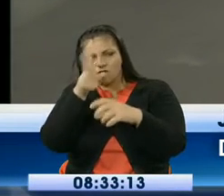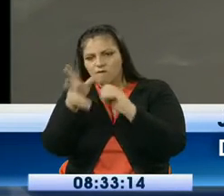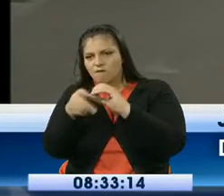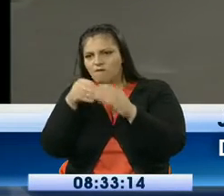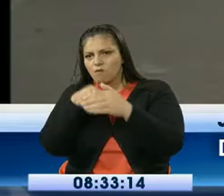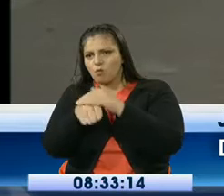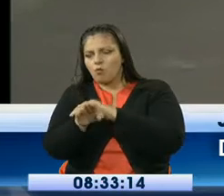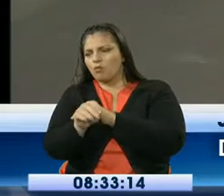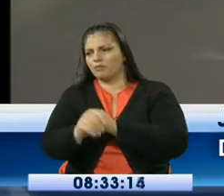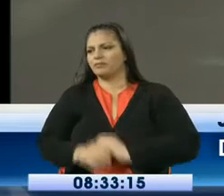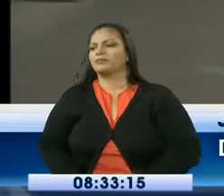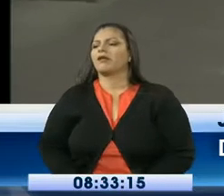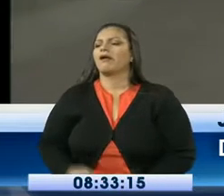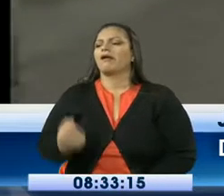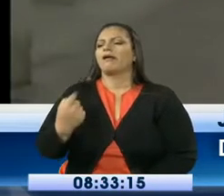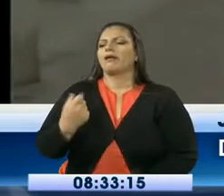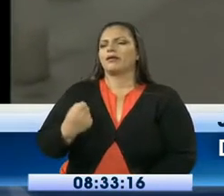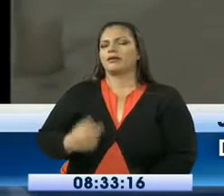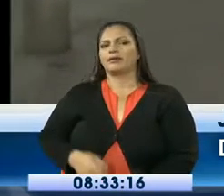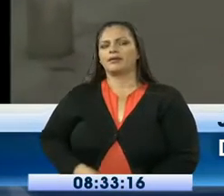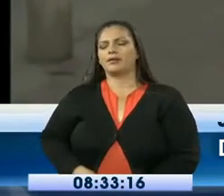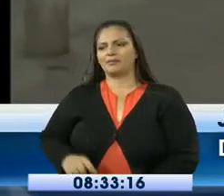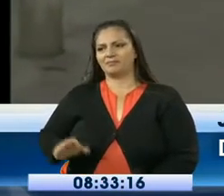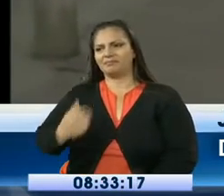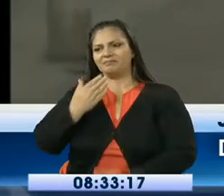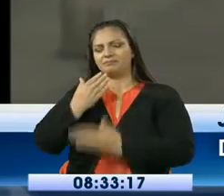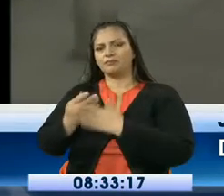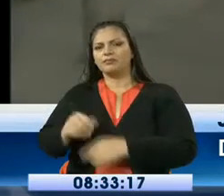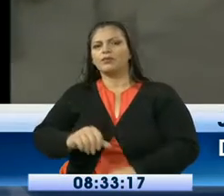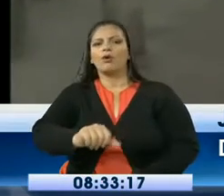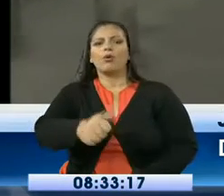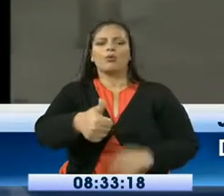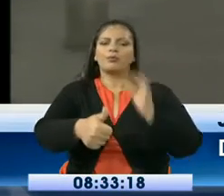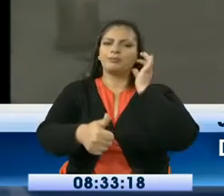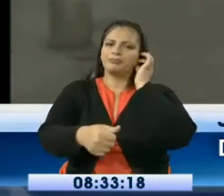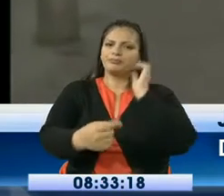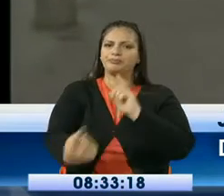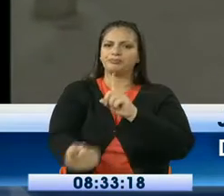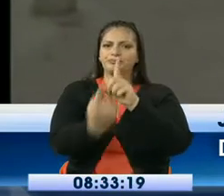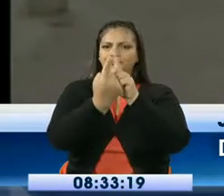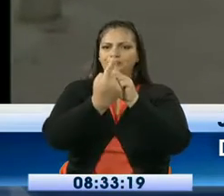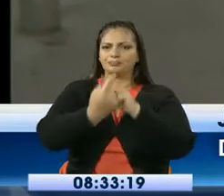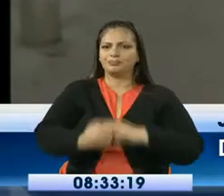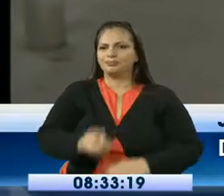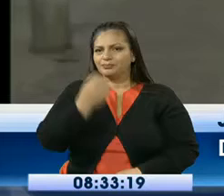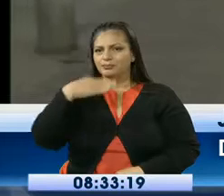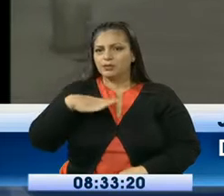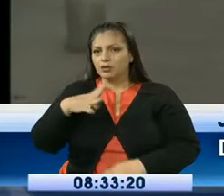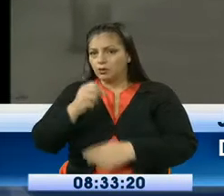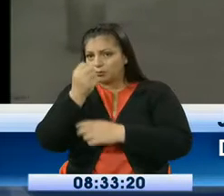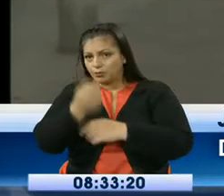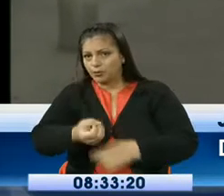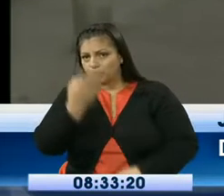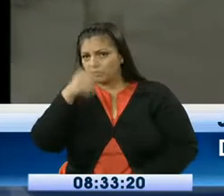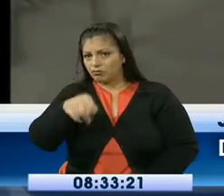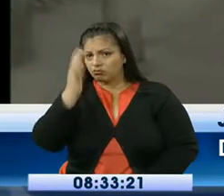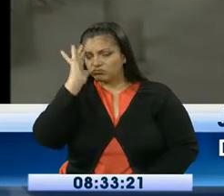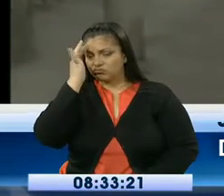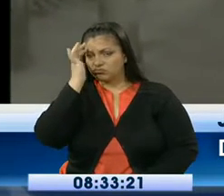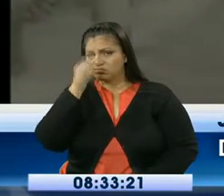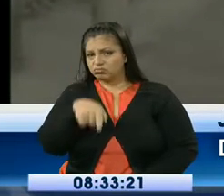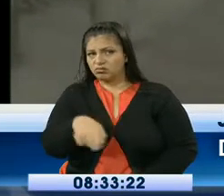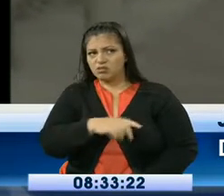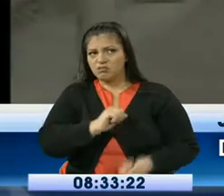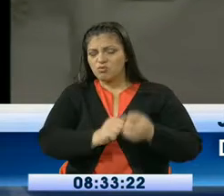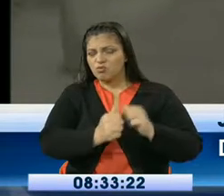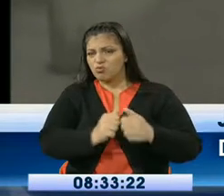Bueno, conversamos inmediatamente con otra de las moradoras de este sector. Señora, buenos días. Preocupada por lo que está pasando en su sector.